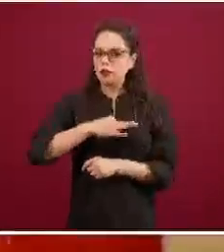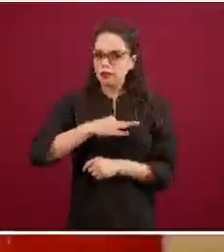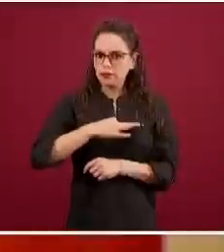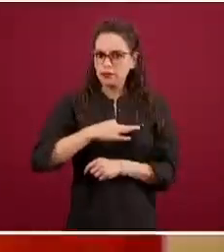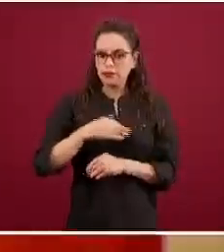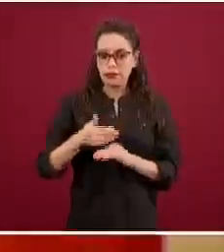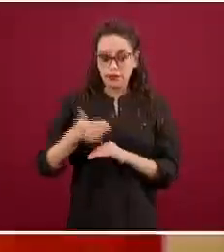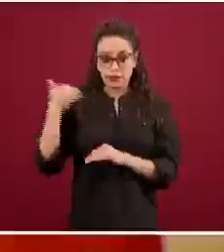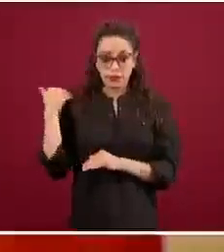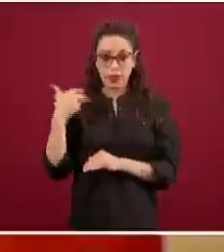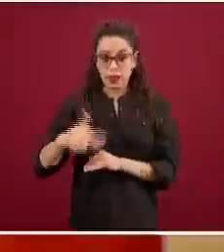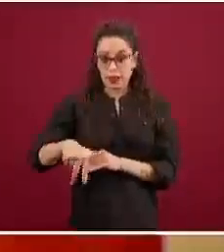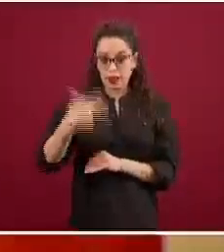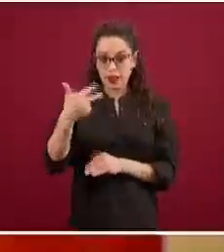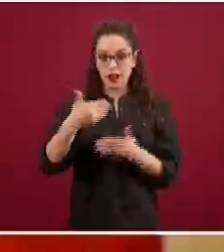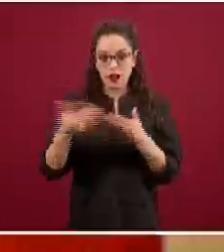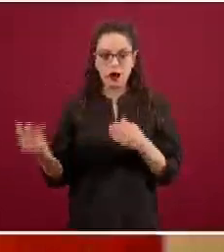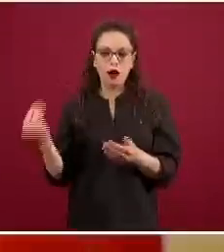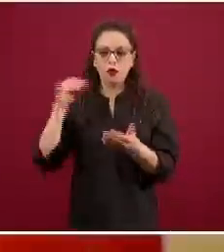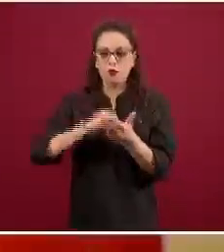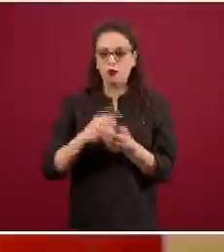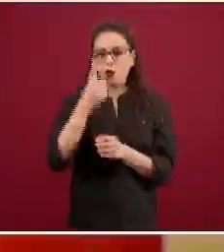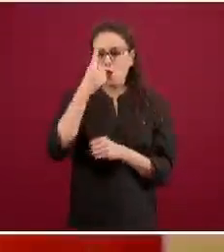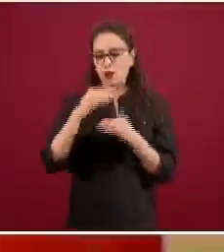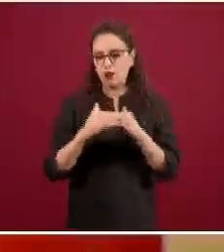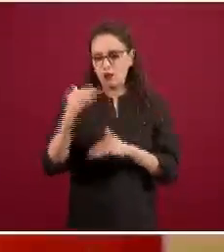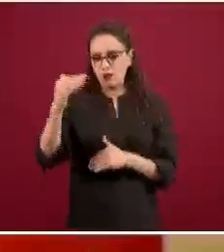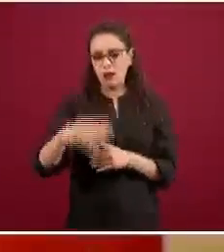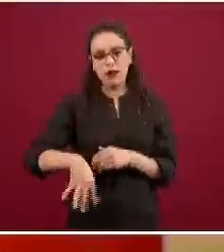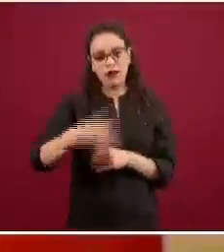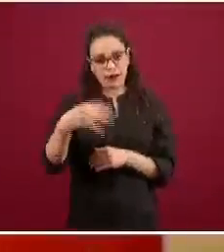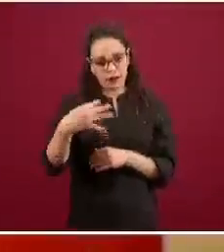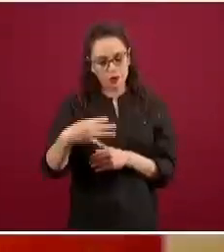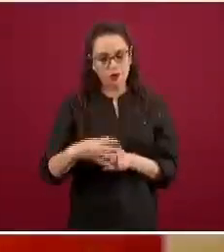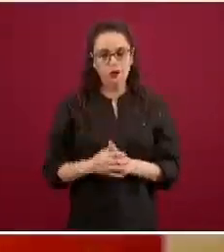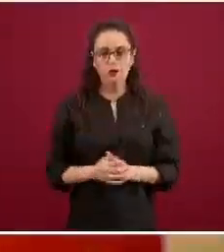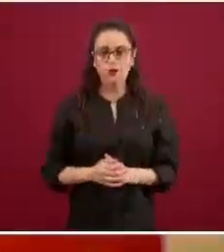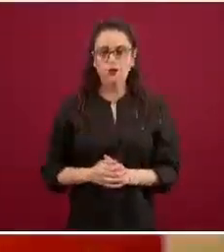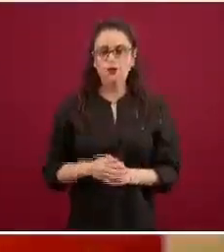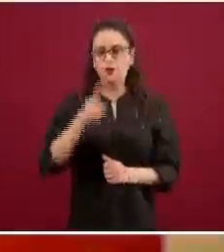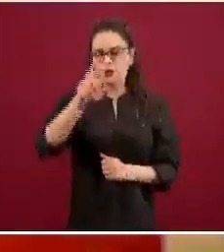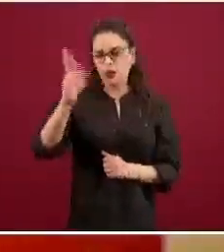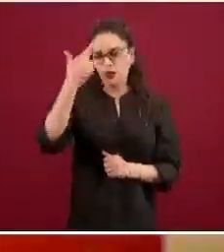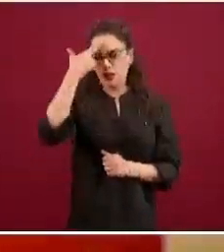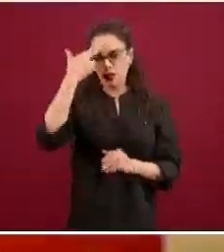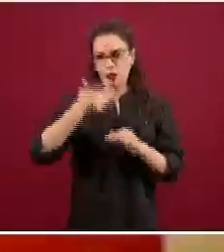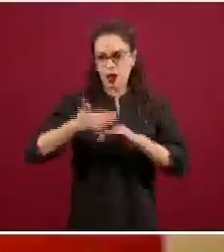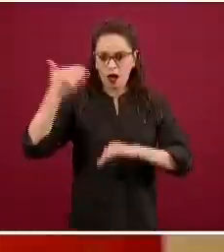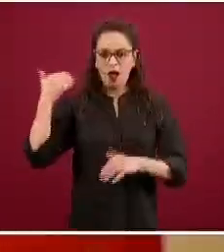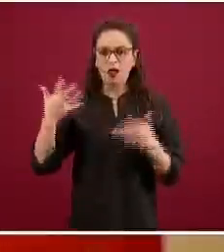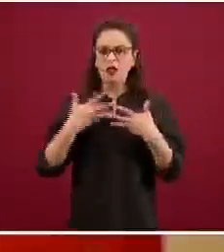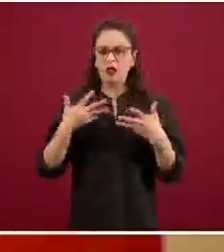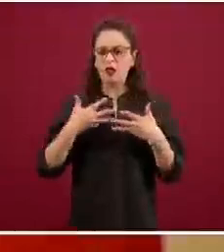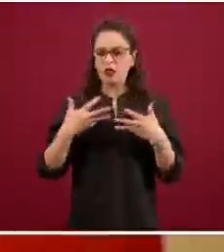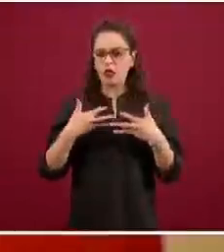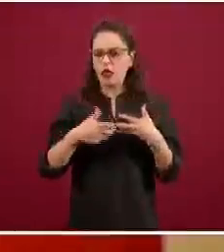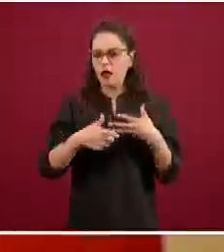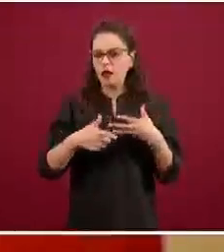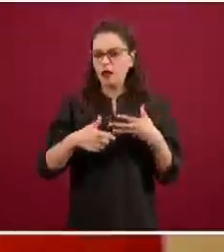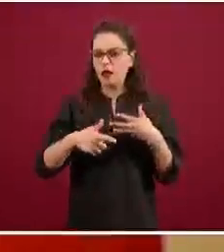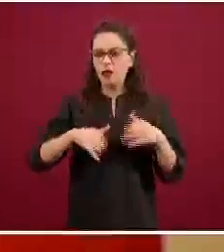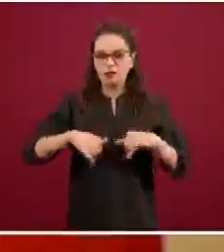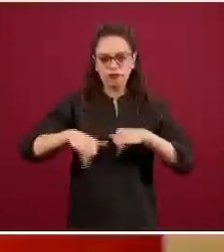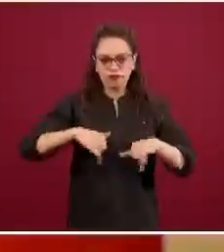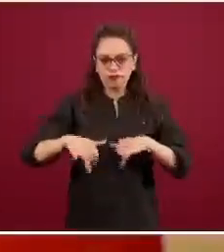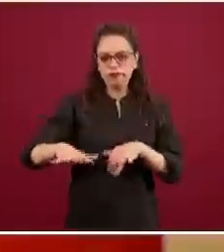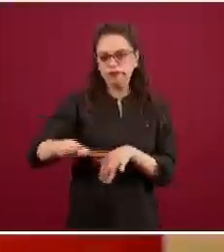el SARS-CoV-2 y ahora son 14. Y recordarán que al inicio teníamos estos mapeos territoriales para saber si